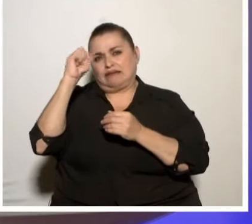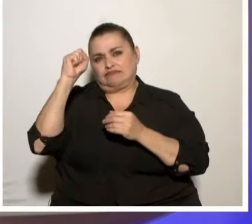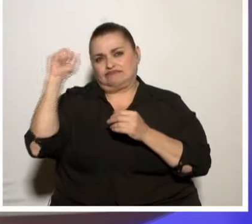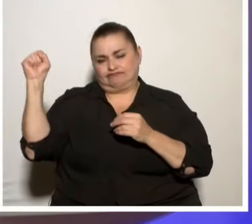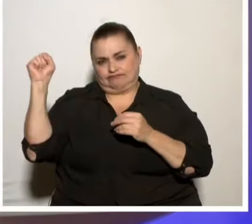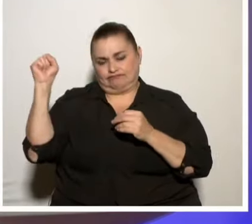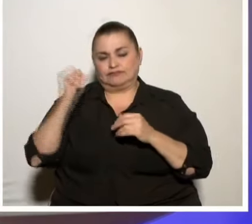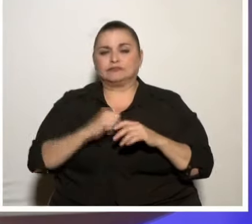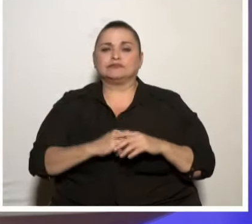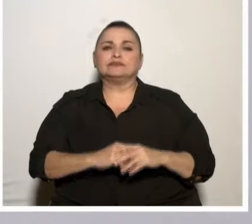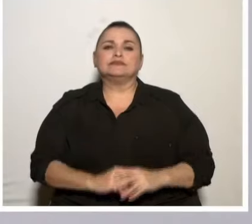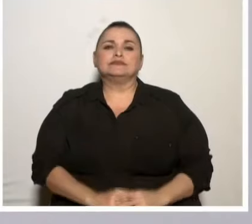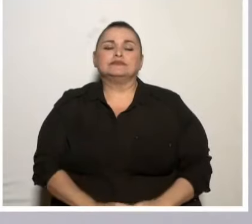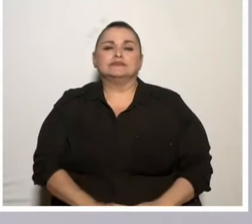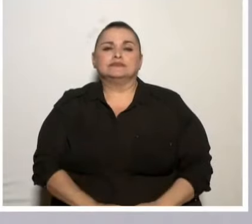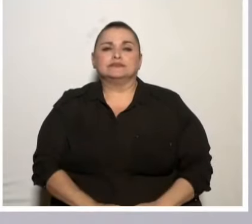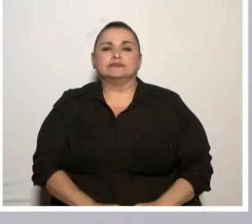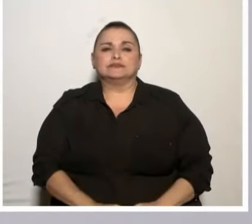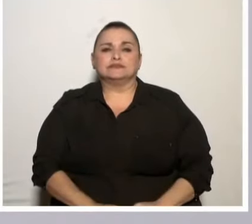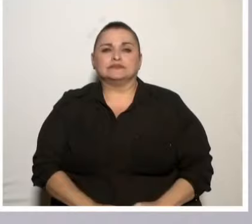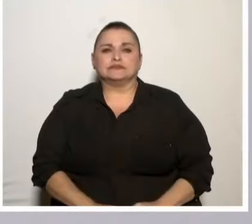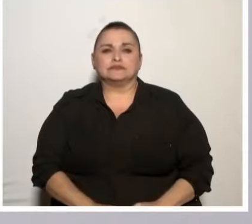Social?